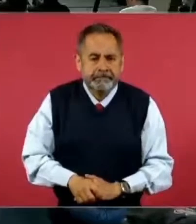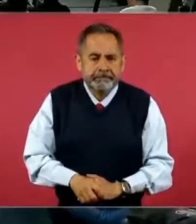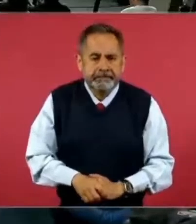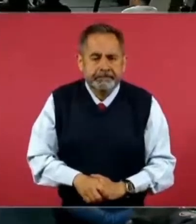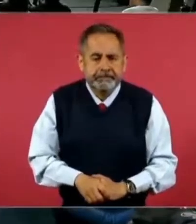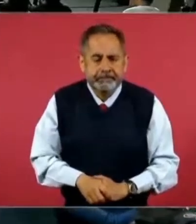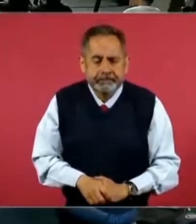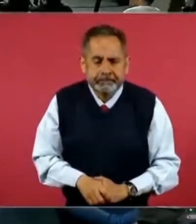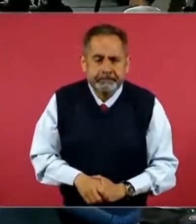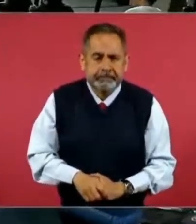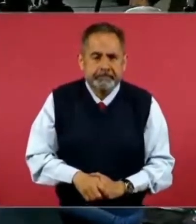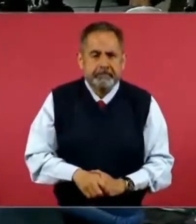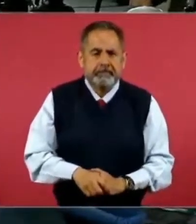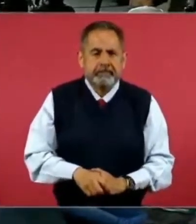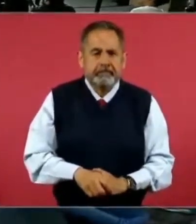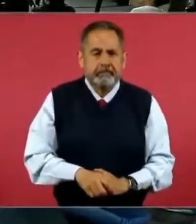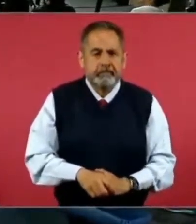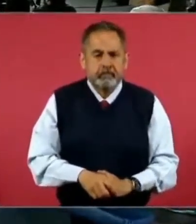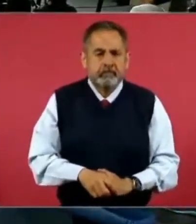Y